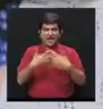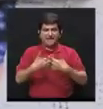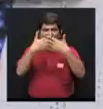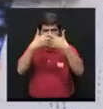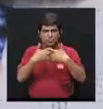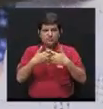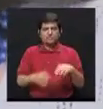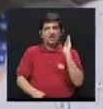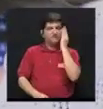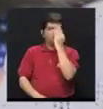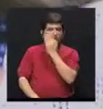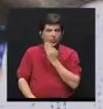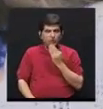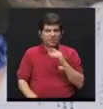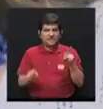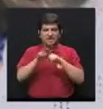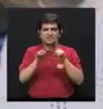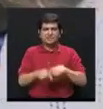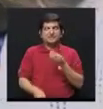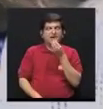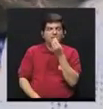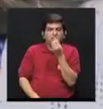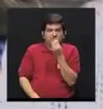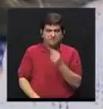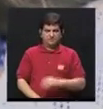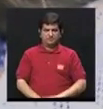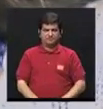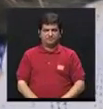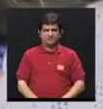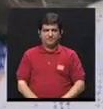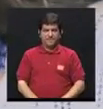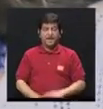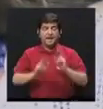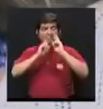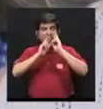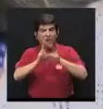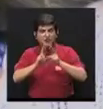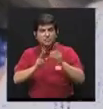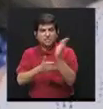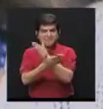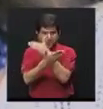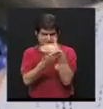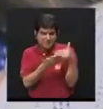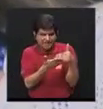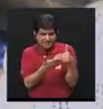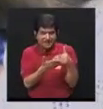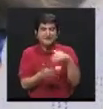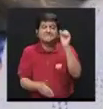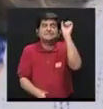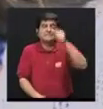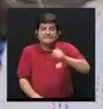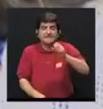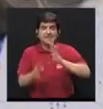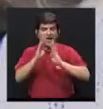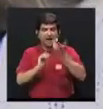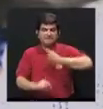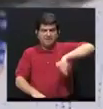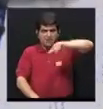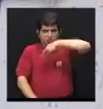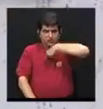cosméticas y de saborizantes, etc. Entonces la respuesta es, por un lado, sí estamos hablando de